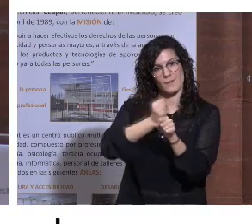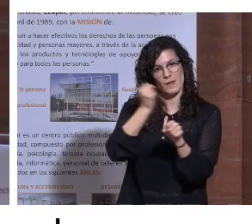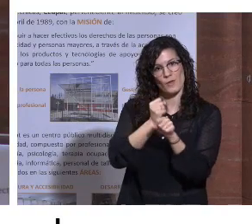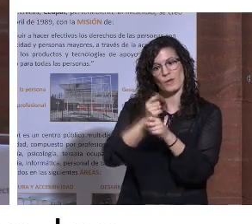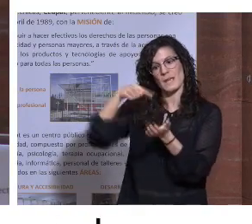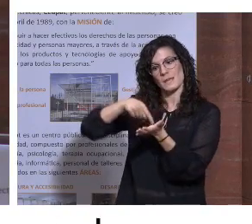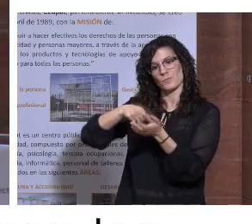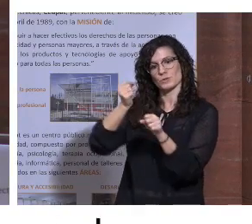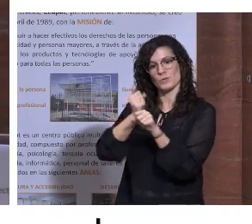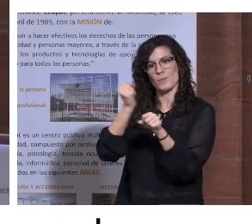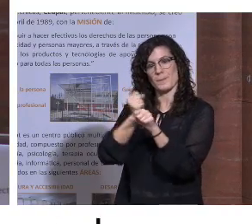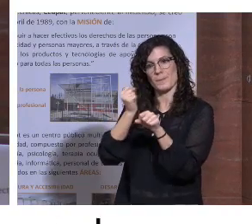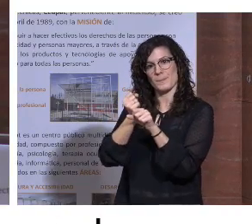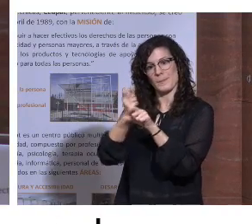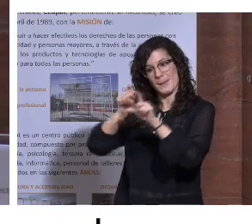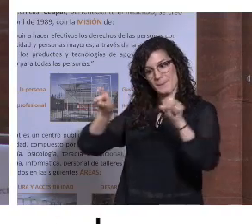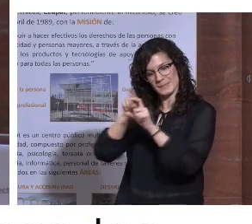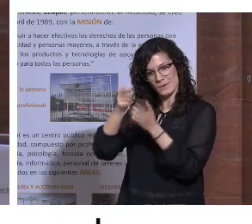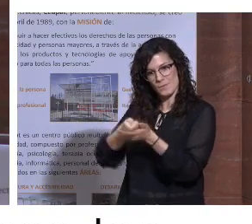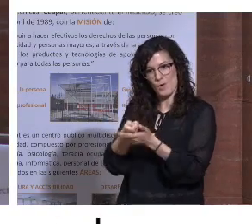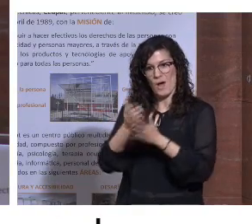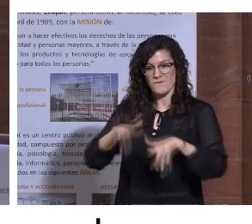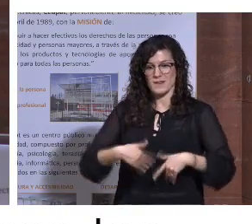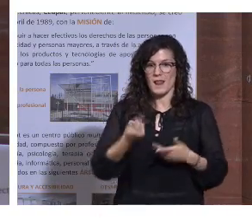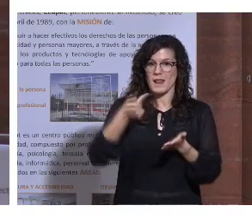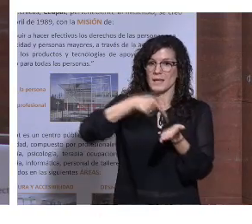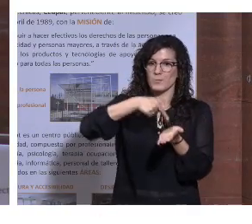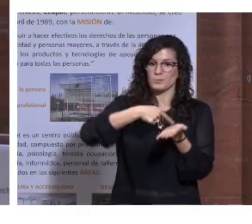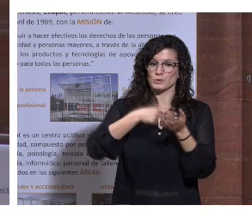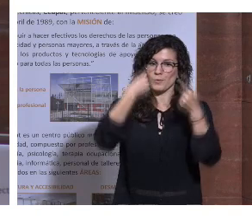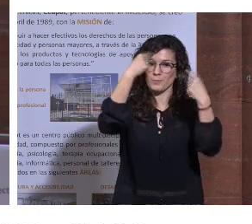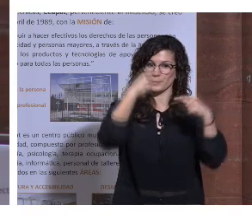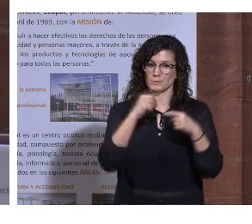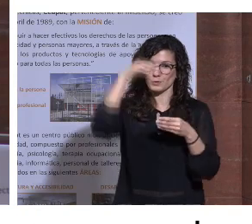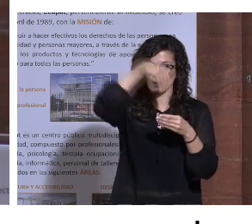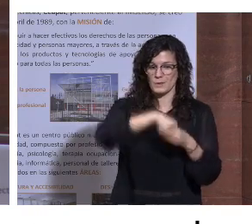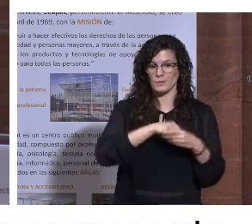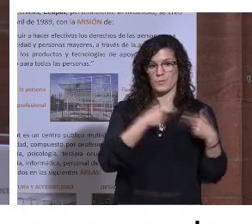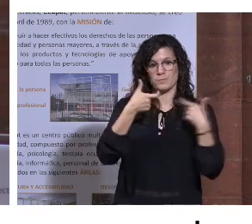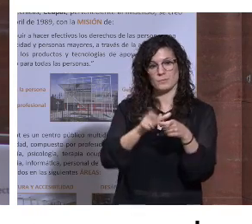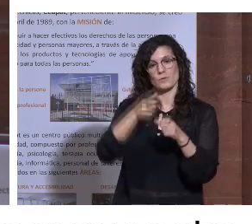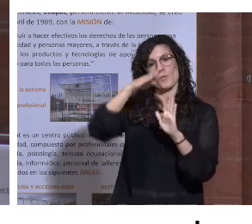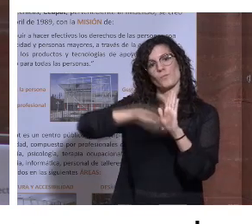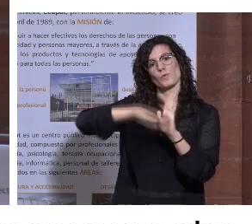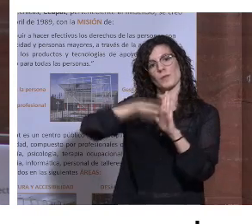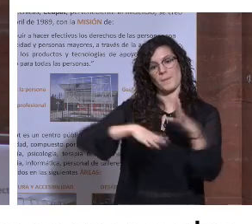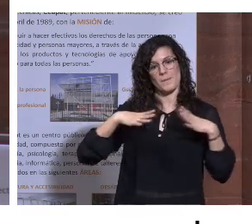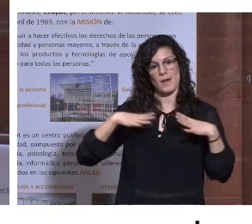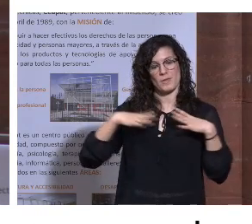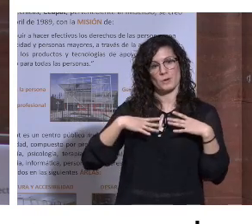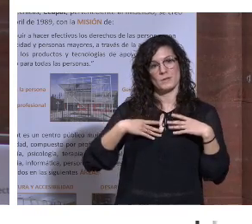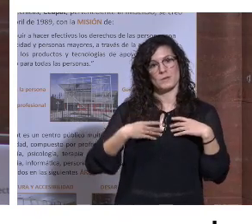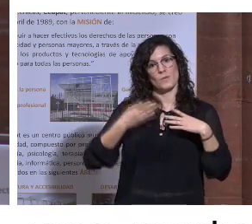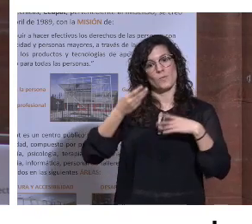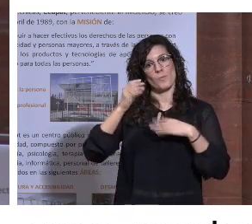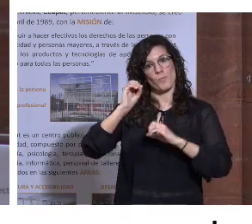empresarios. Resulta que el dinero que poníamos y pintábamos en el presupuesto para el programa de vacaciones, una parte, un